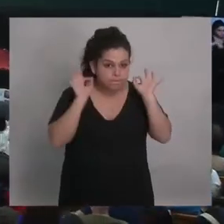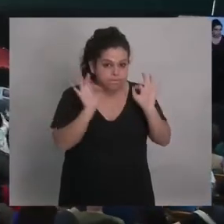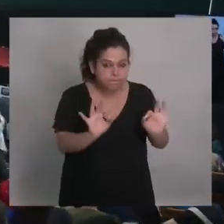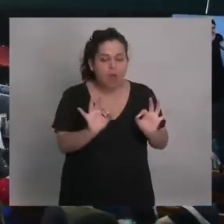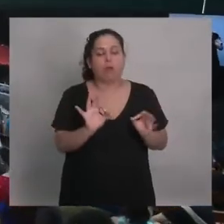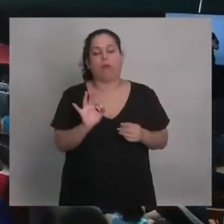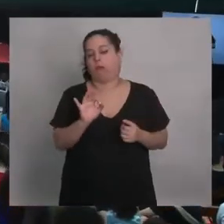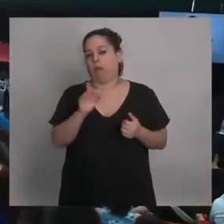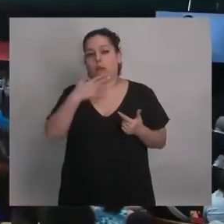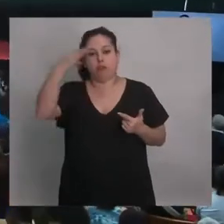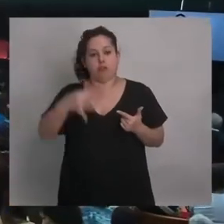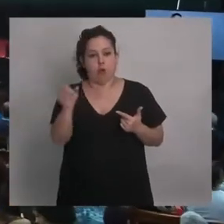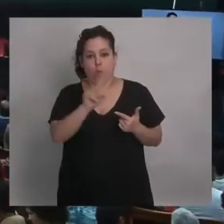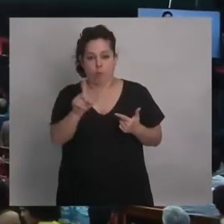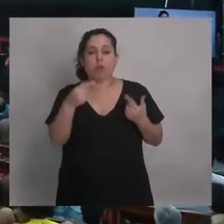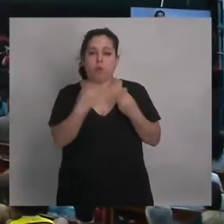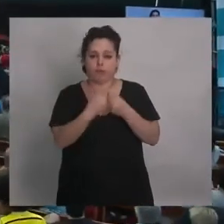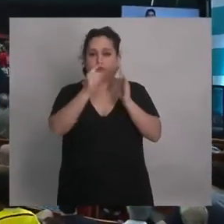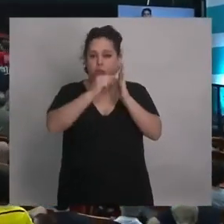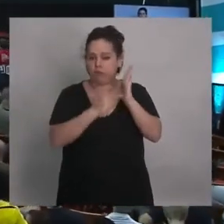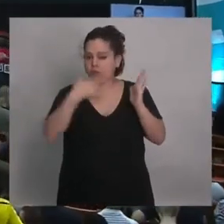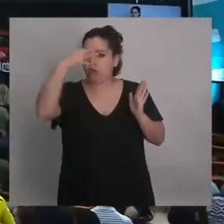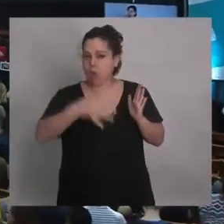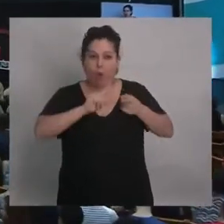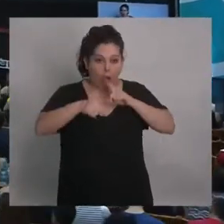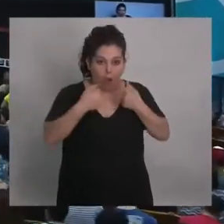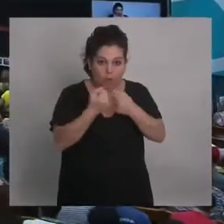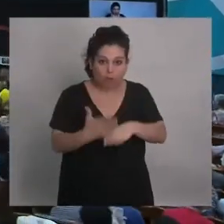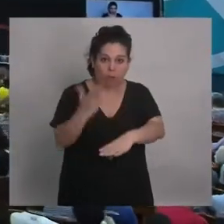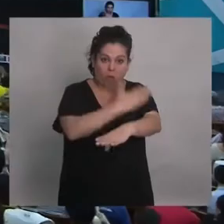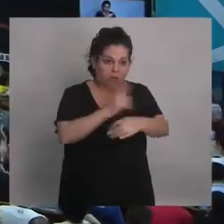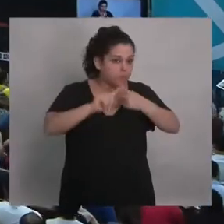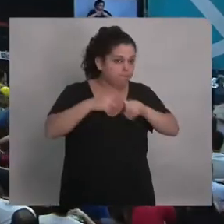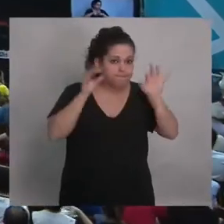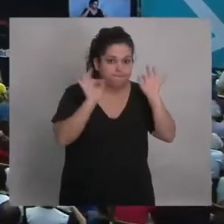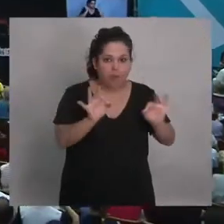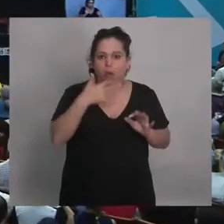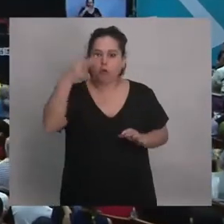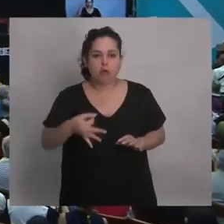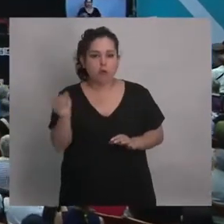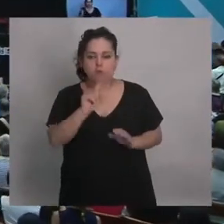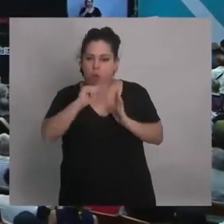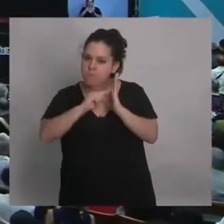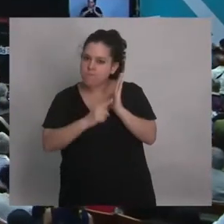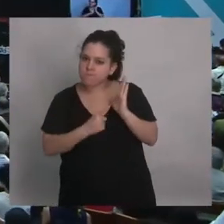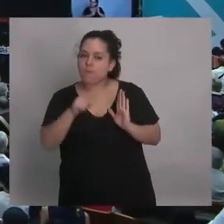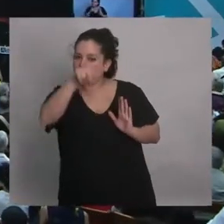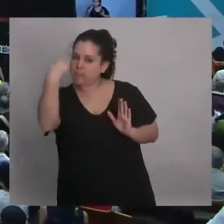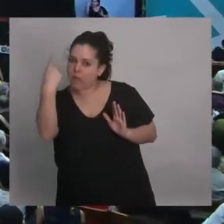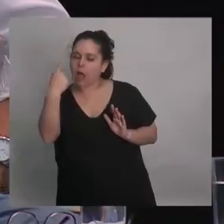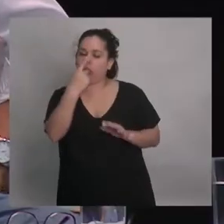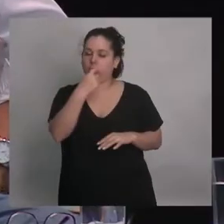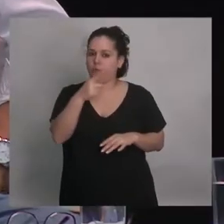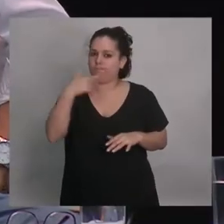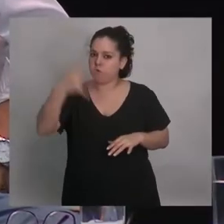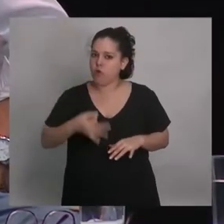incumplimiento de muchos de los puntos acordados por parte del gobierno y del estado se han formado